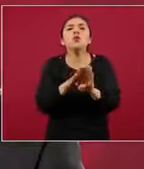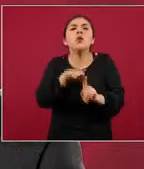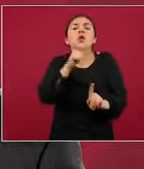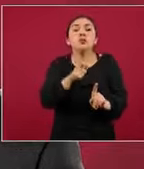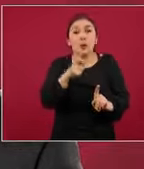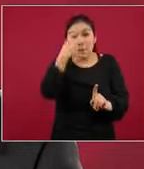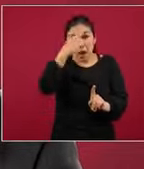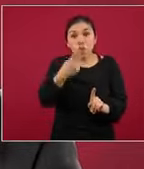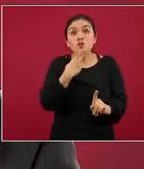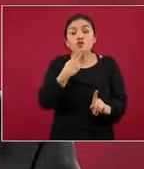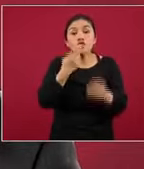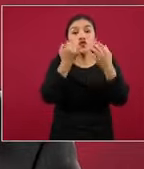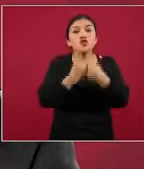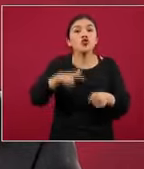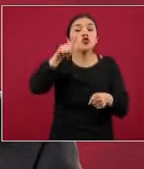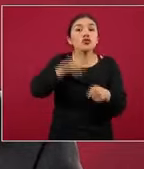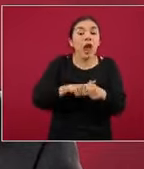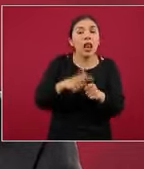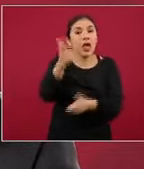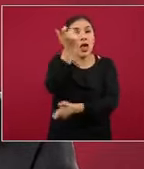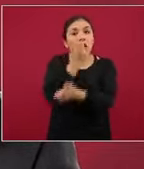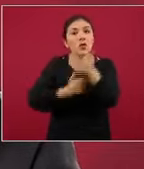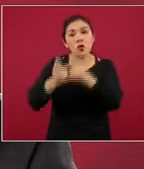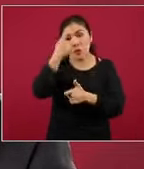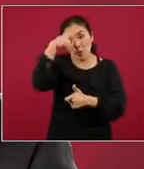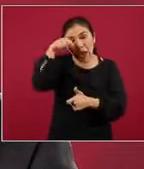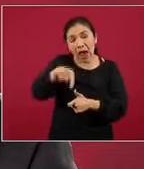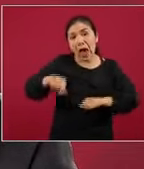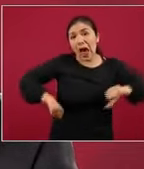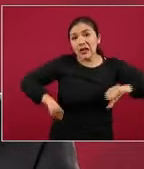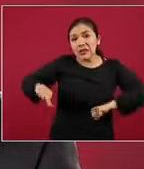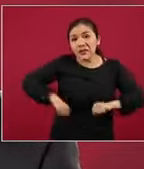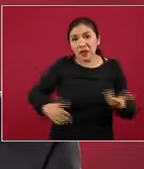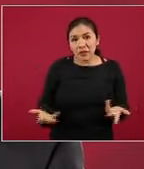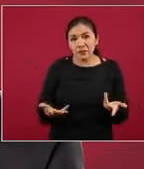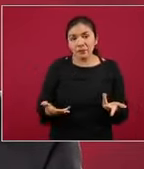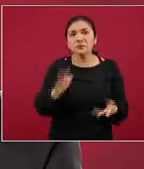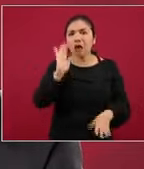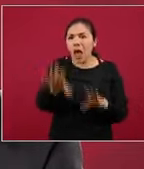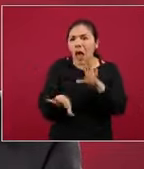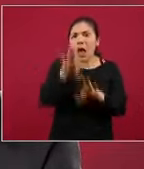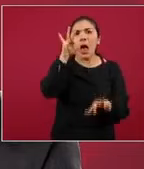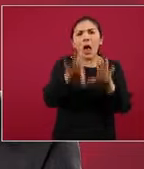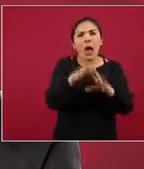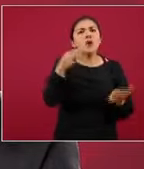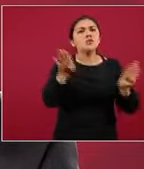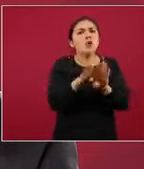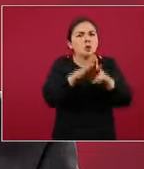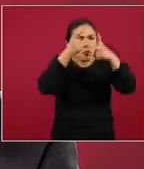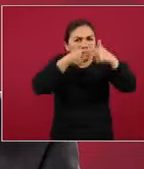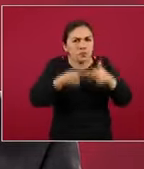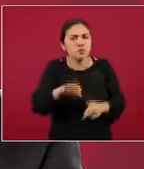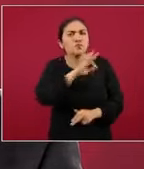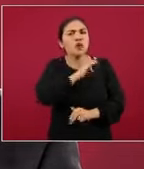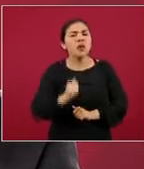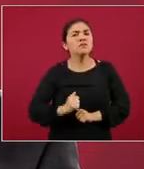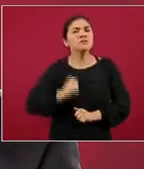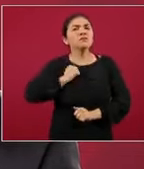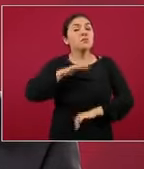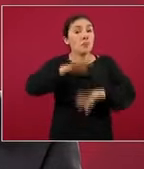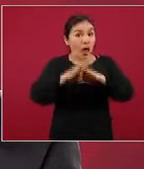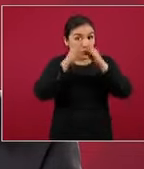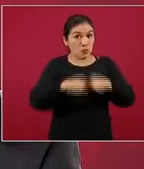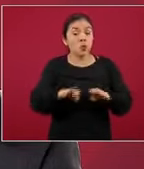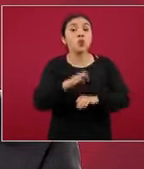la utilidad social y económica de estas actividades. Y encontró unas fórmulas de priorización muy